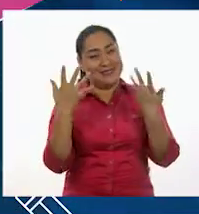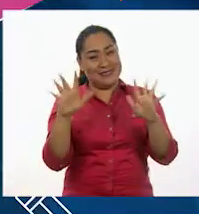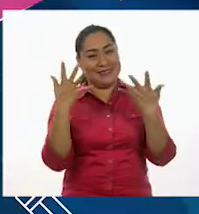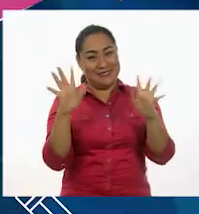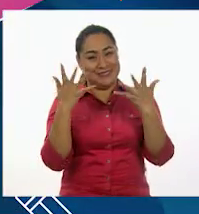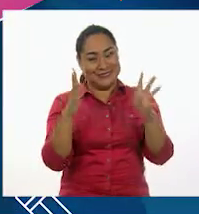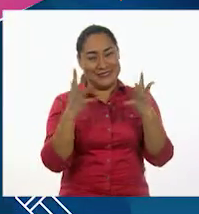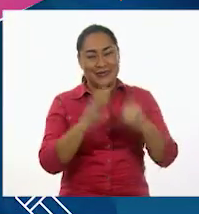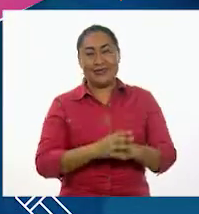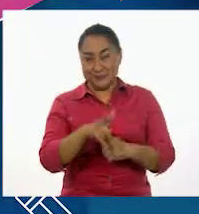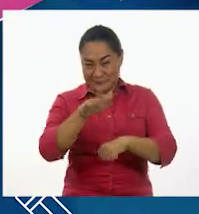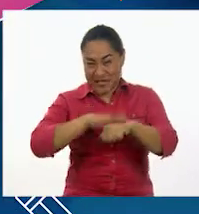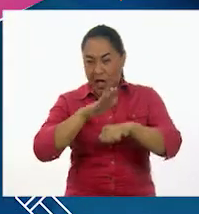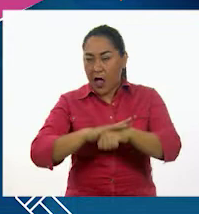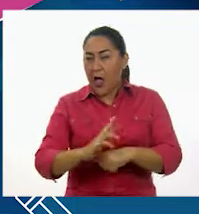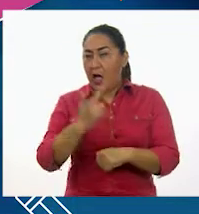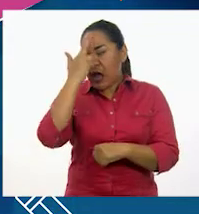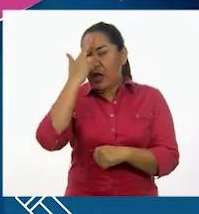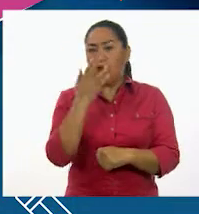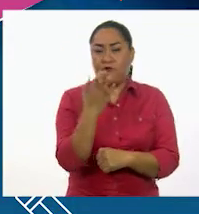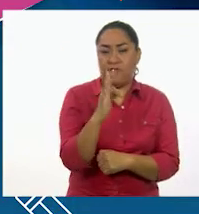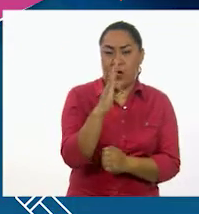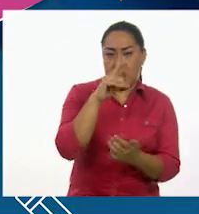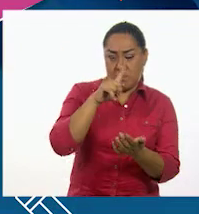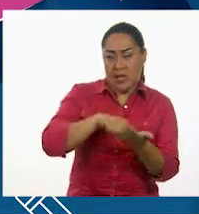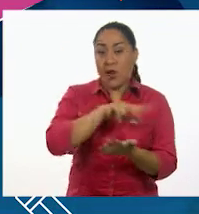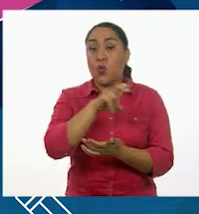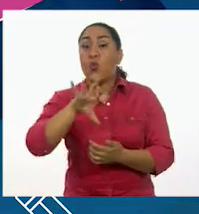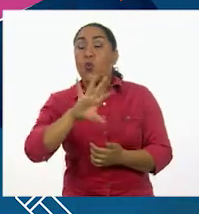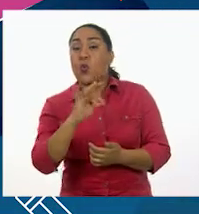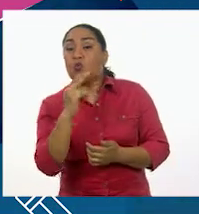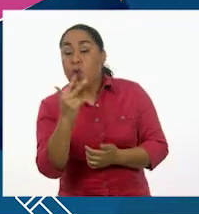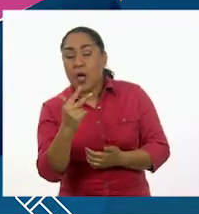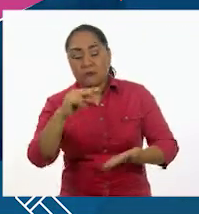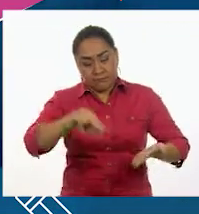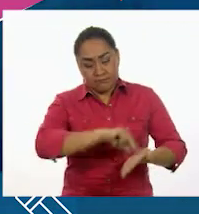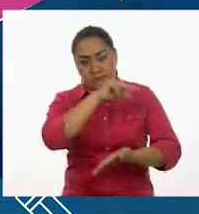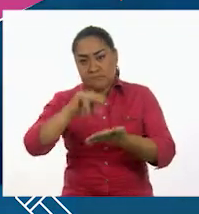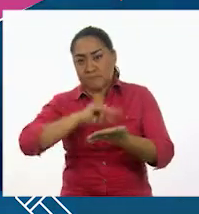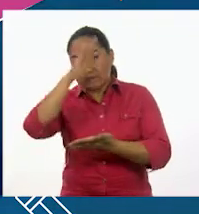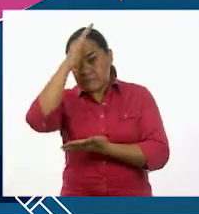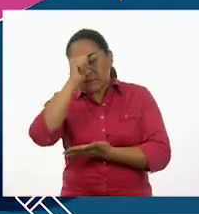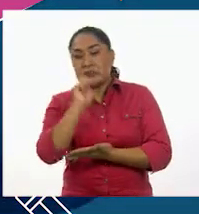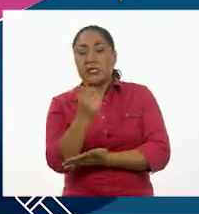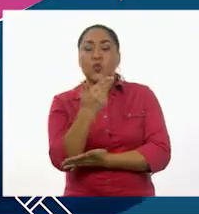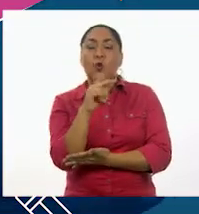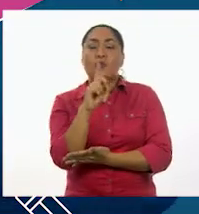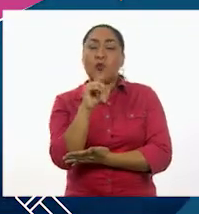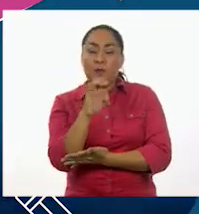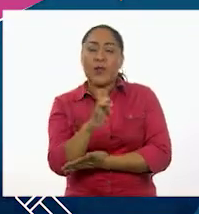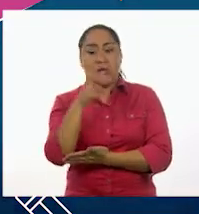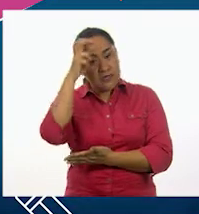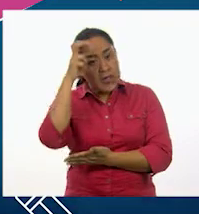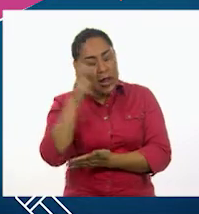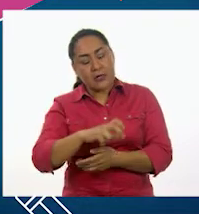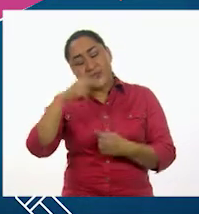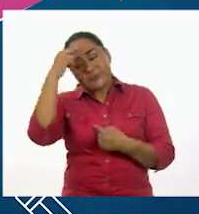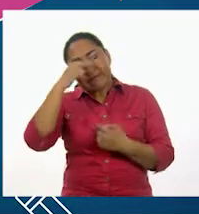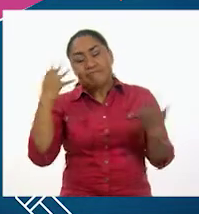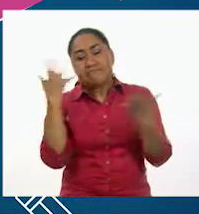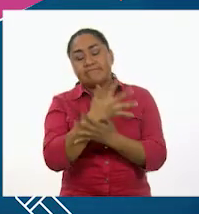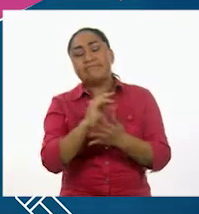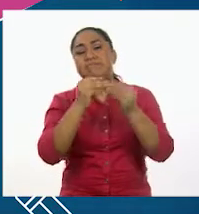Bien, Ton. Recordemos que en febrero de 1848 se firmó el Tratado de Guadalupe Hidalgo, en el que México aceptaba la pérdida